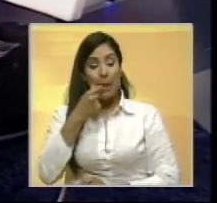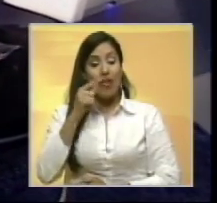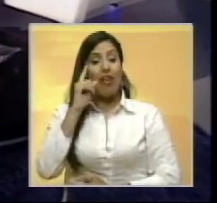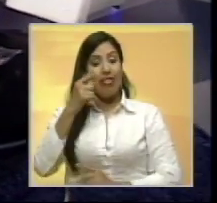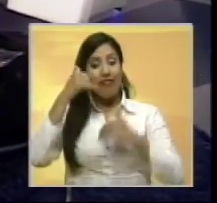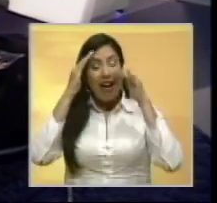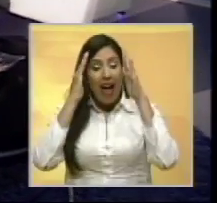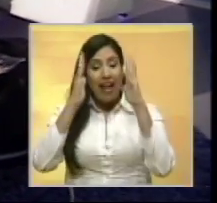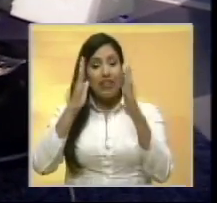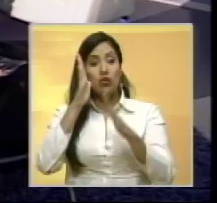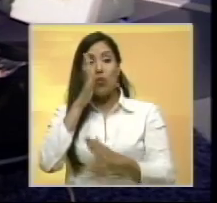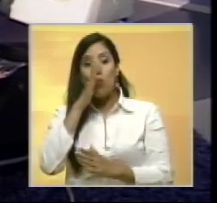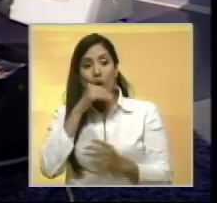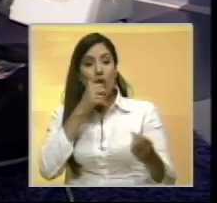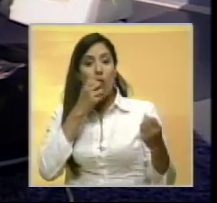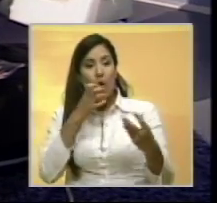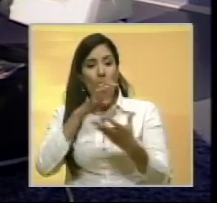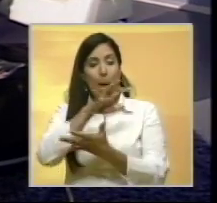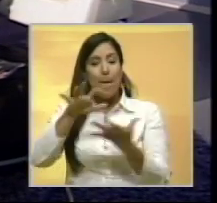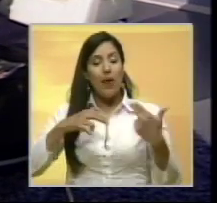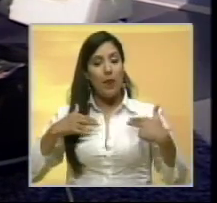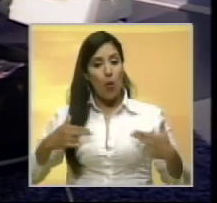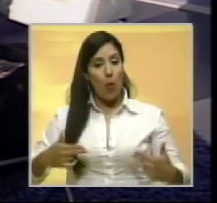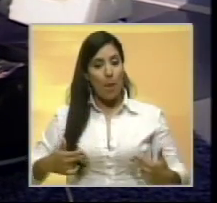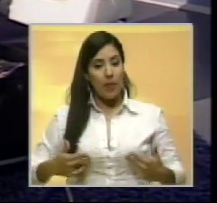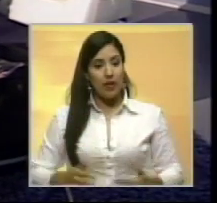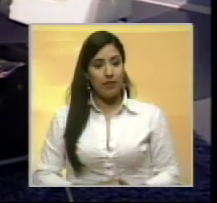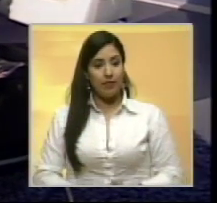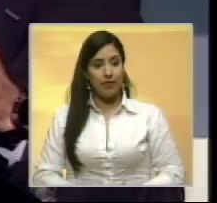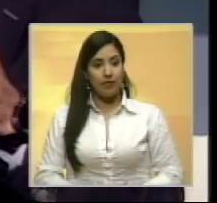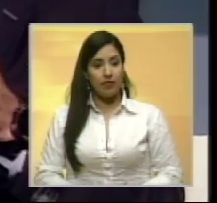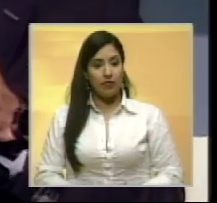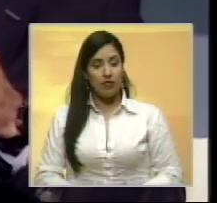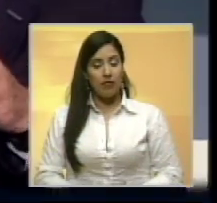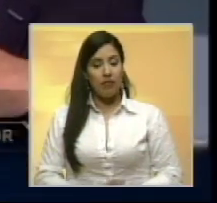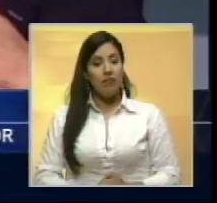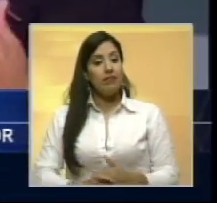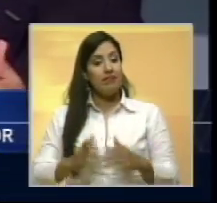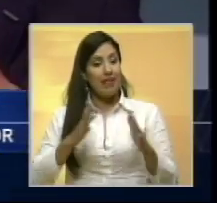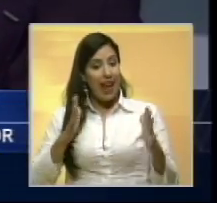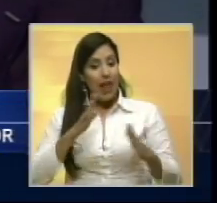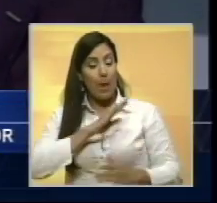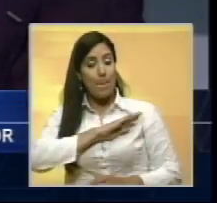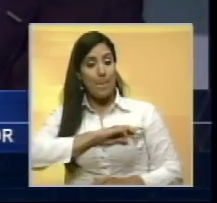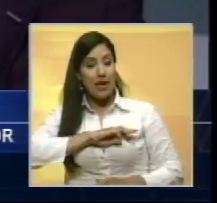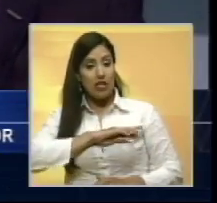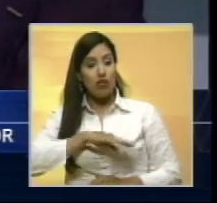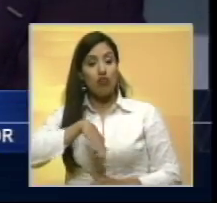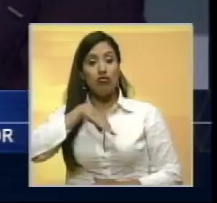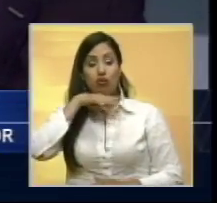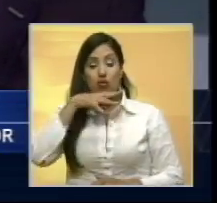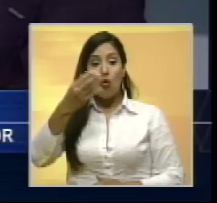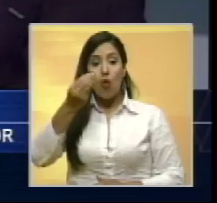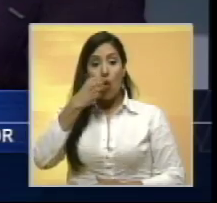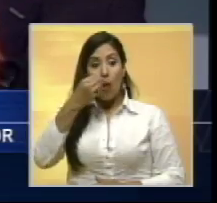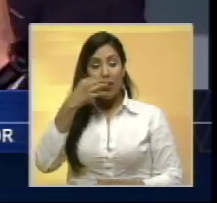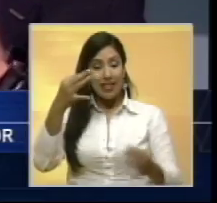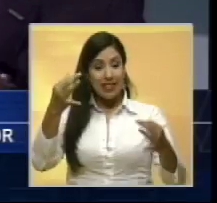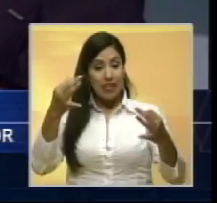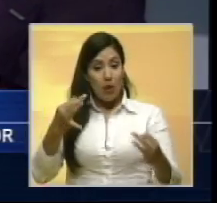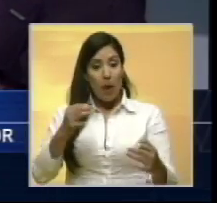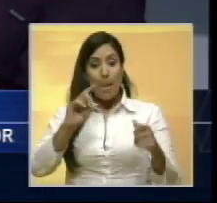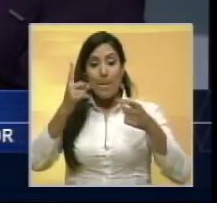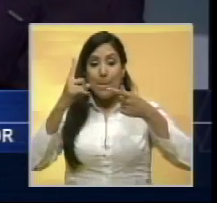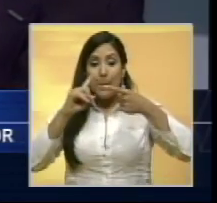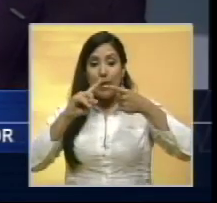está atendiendo sin necesidad de declarar una crisis humanitaria. La gran misión de abastecimiento soberano y seguro, en